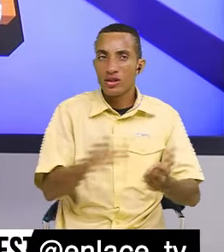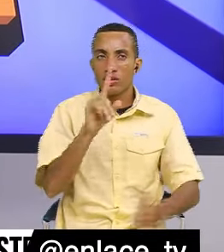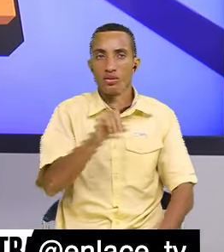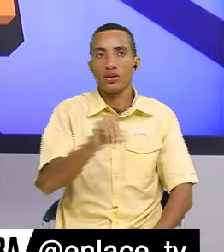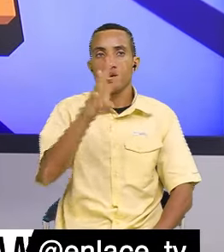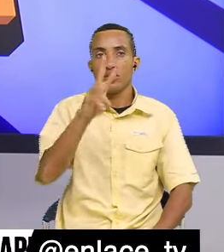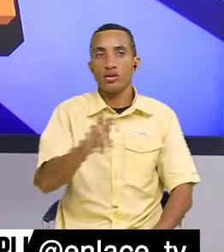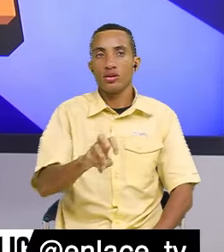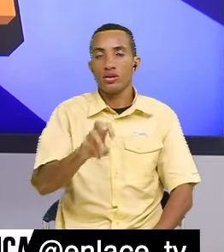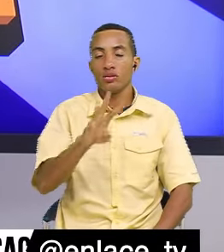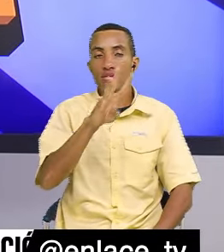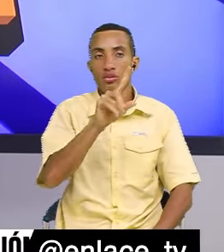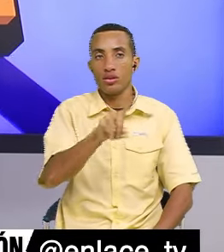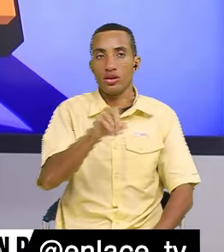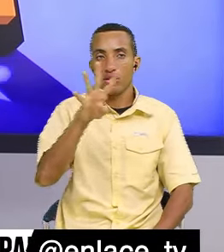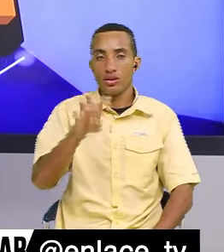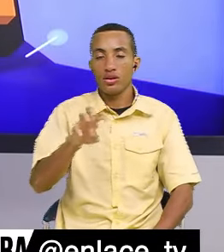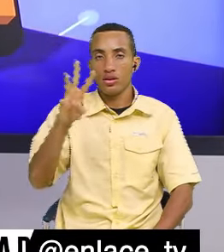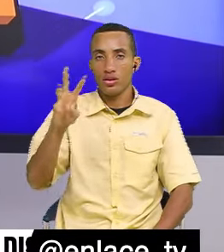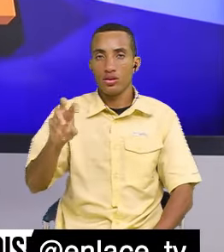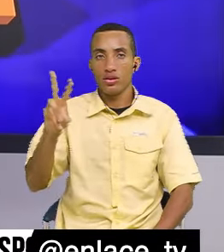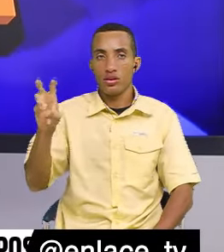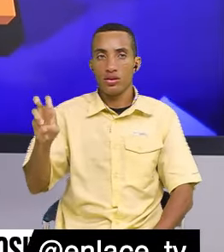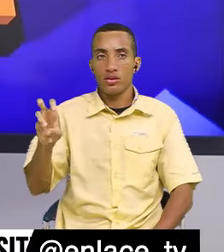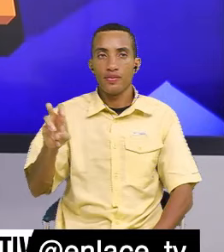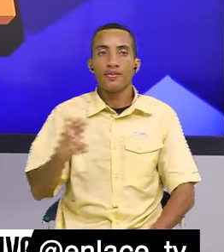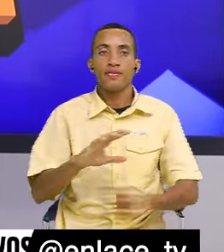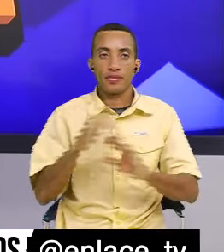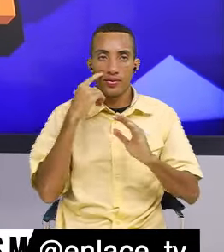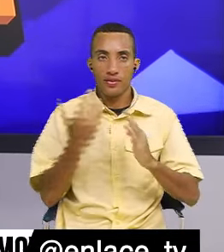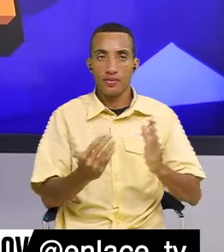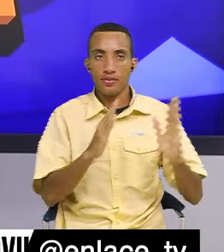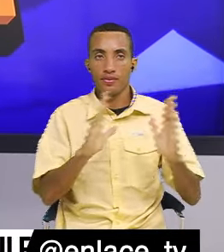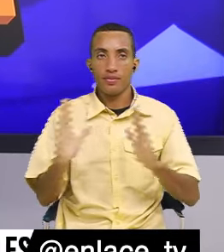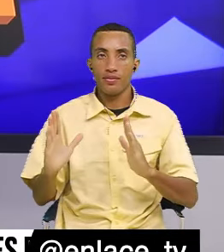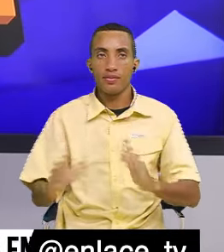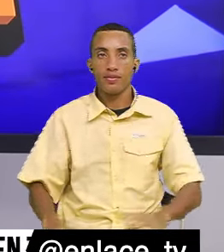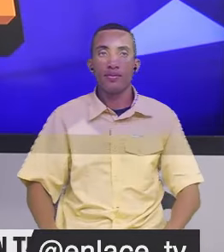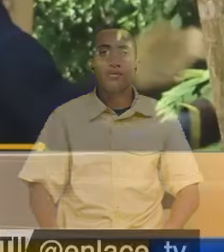Estas y otras noticias las estaremos ampliando durante la presente emisión.